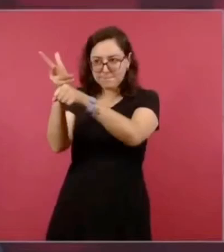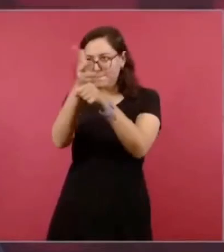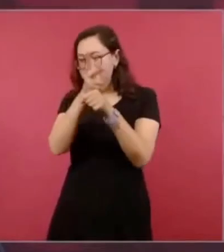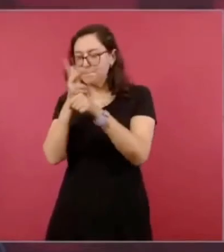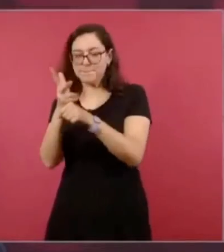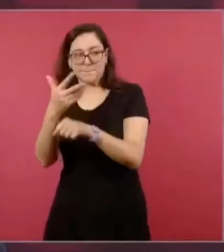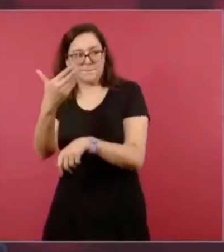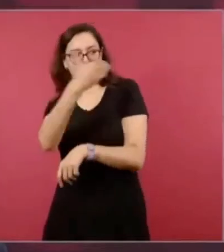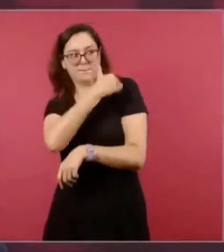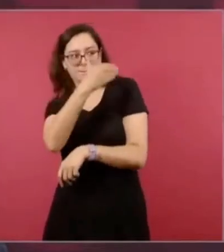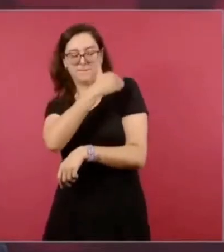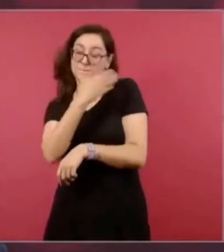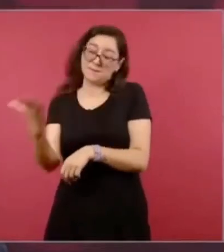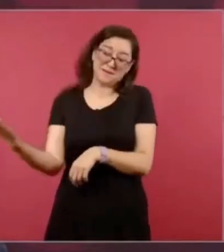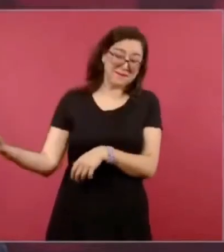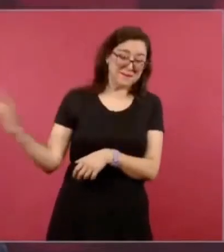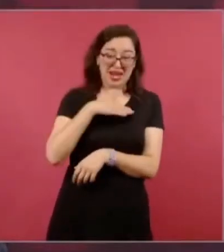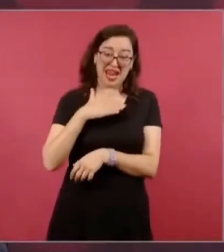Tim Golden,